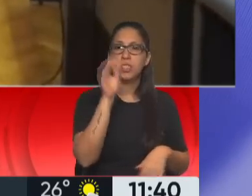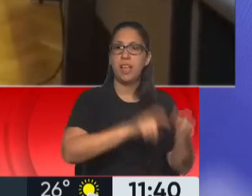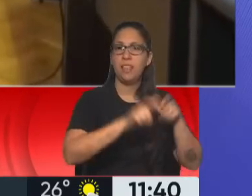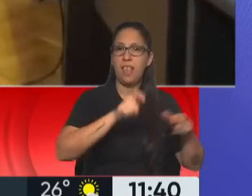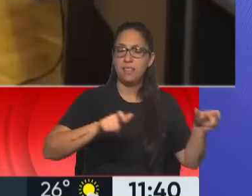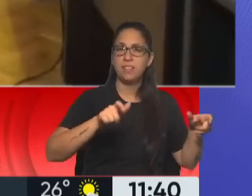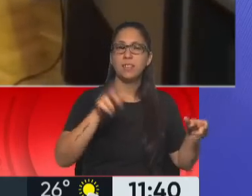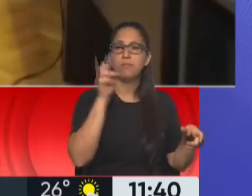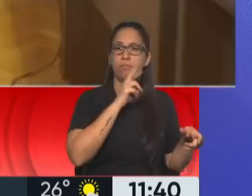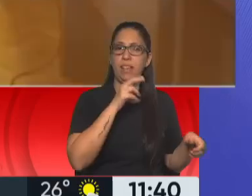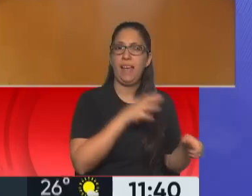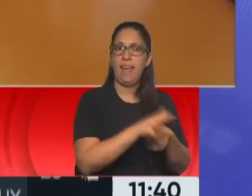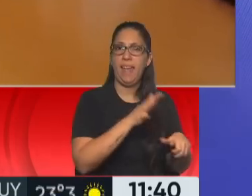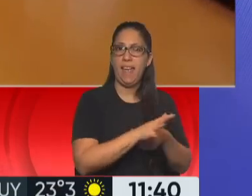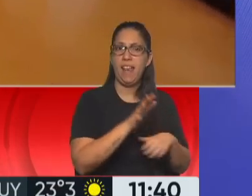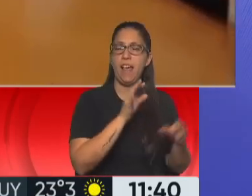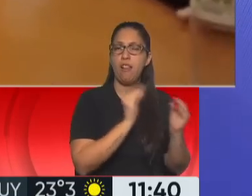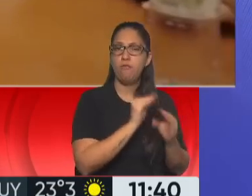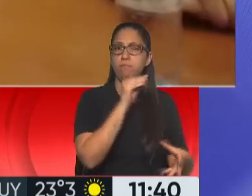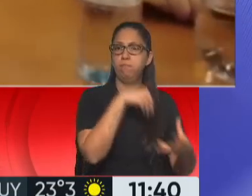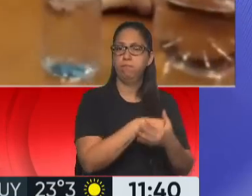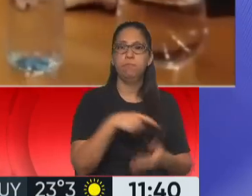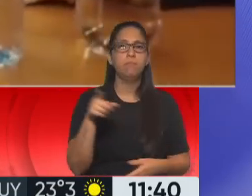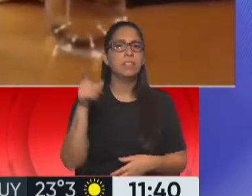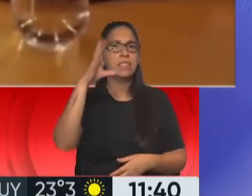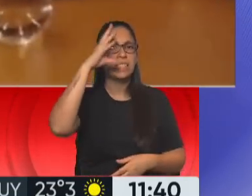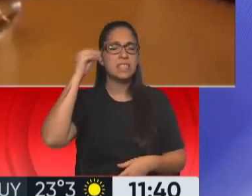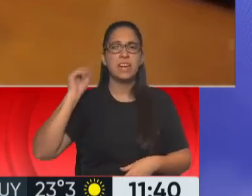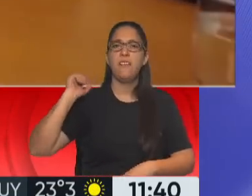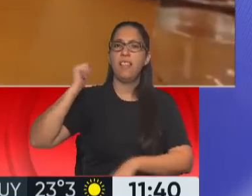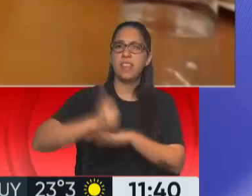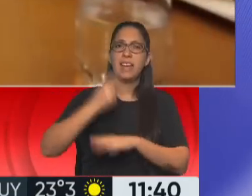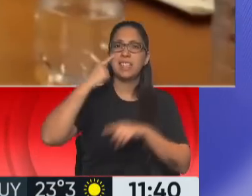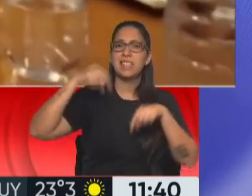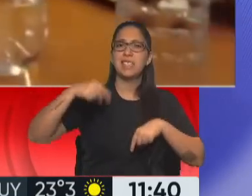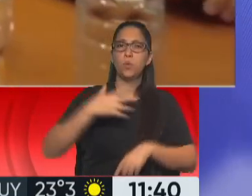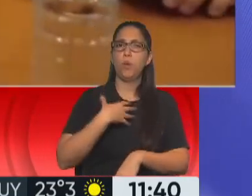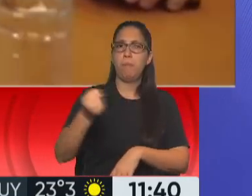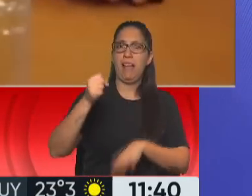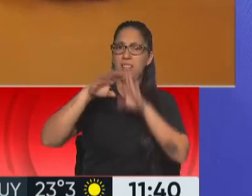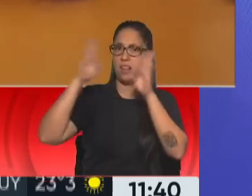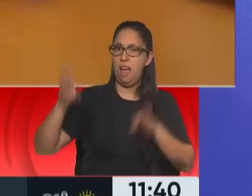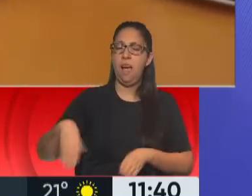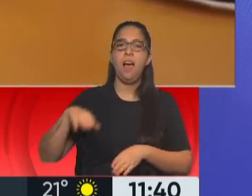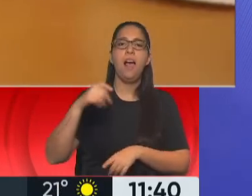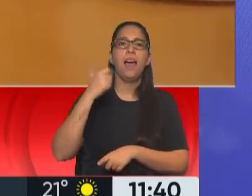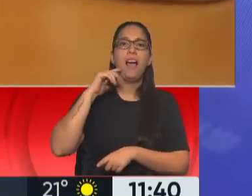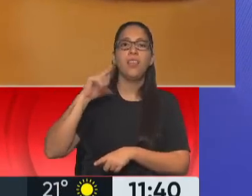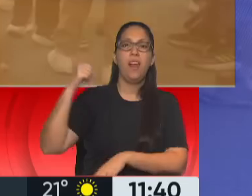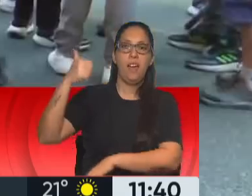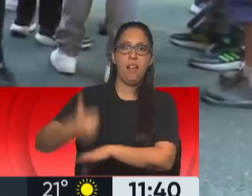El lugar donde iba a estar Cristina Fernández esperando justamente la ratificación de la Cámara era el Instituto Patria. Allí estamos con Alejandra Corrales.